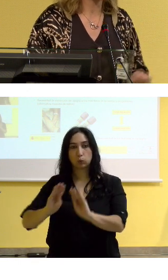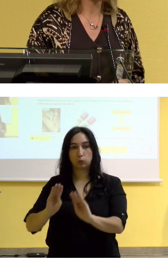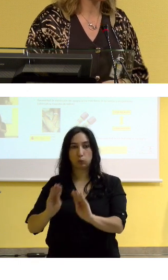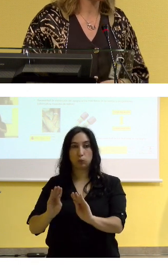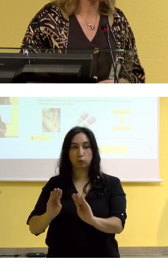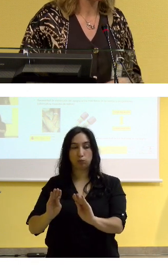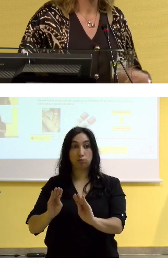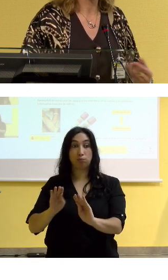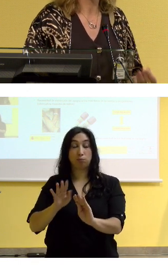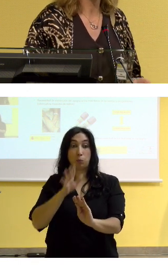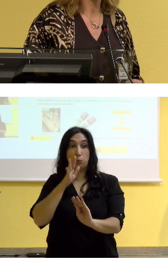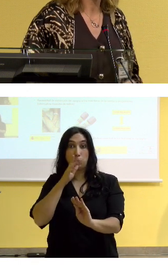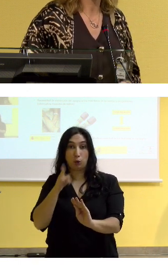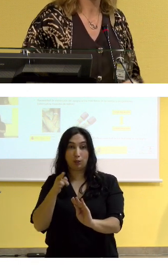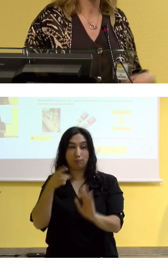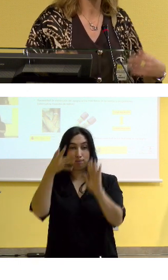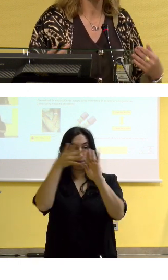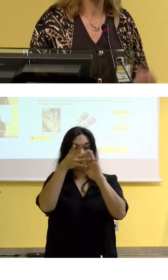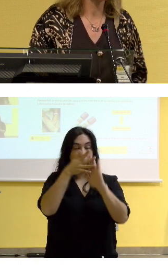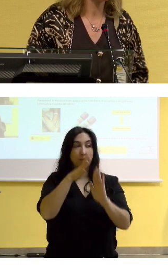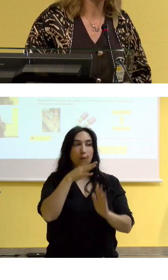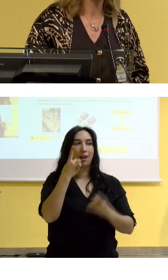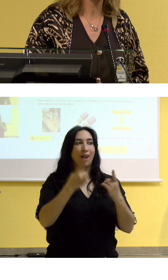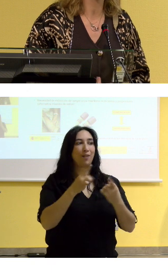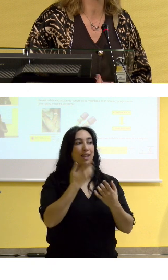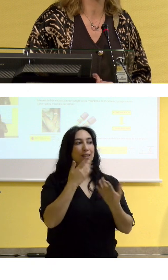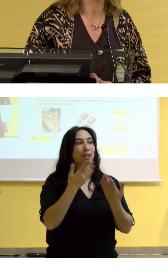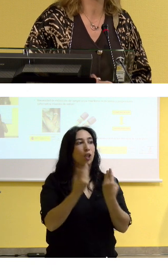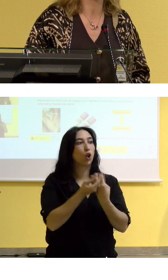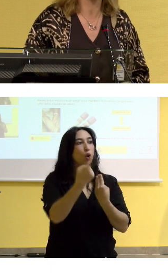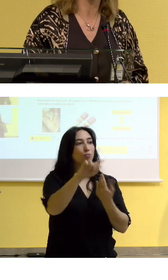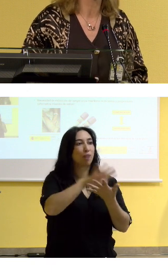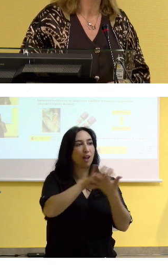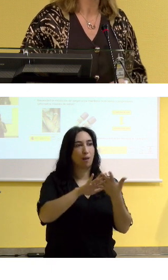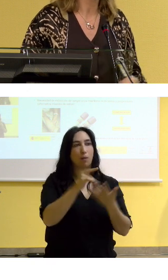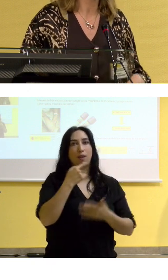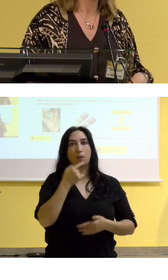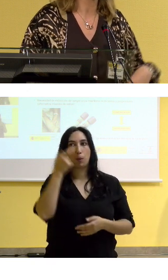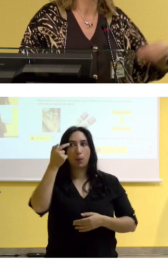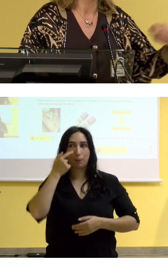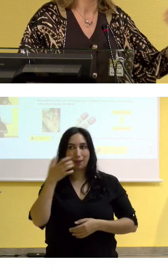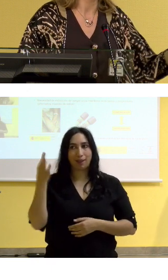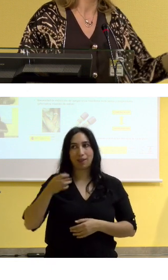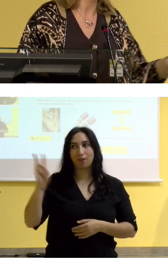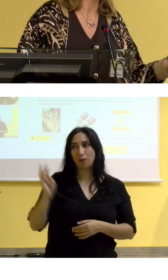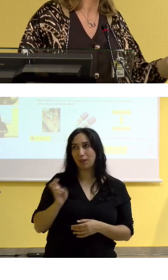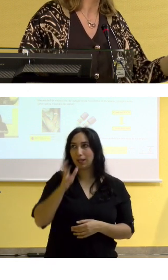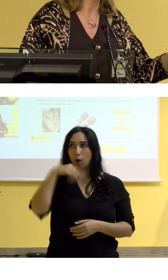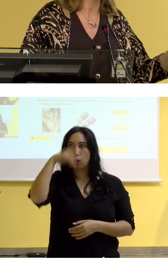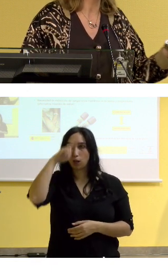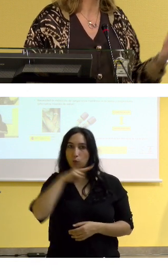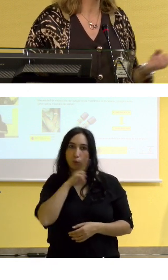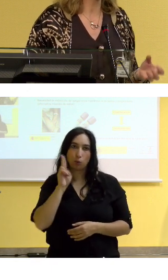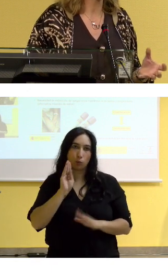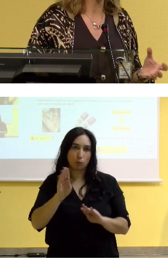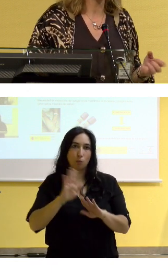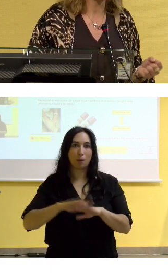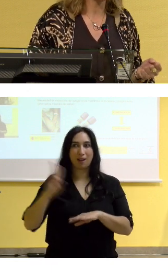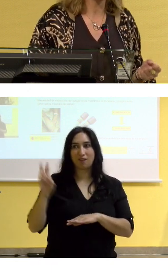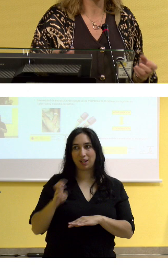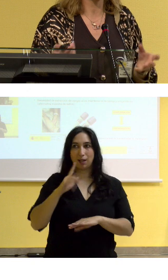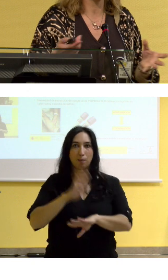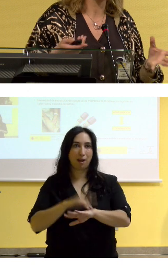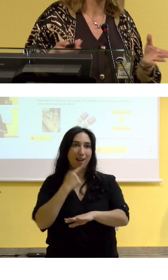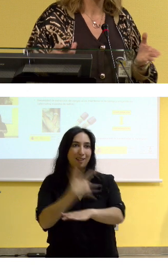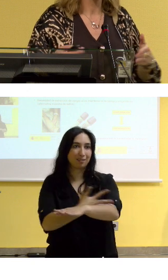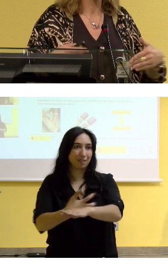que para eso os lo cuento, porque a veces cuando hablamos con vosotros os decimos, pues mirar, tienen que venir tus padres a hacer una extracción de sangre aquí